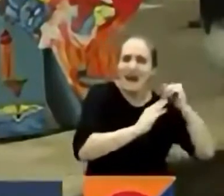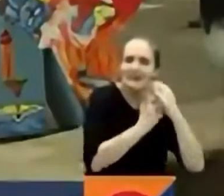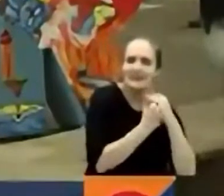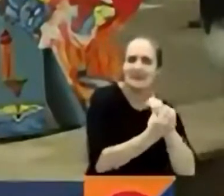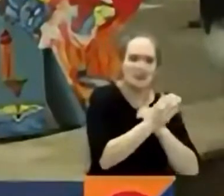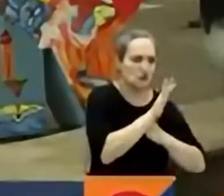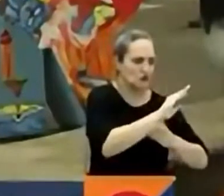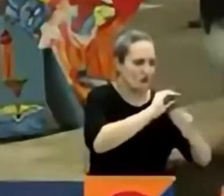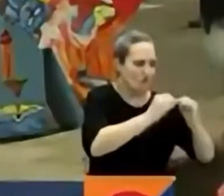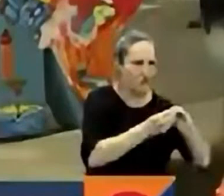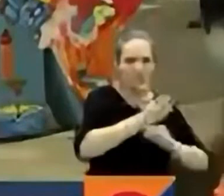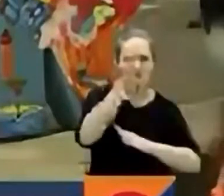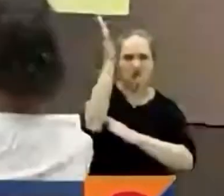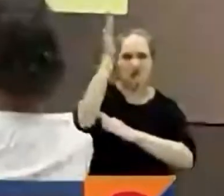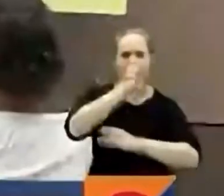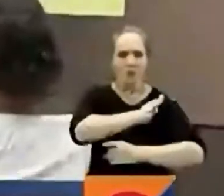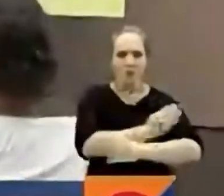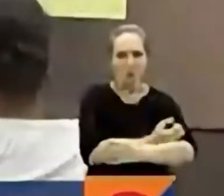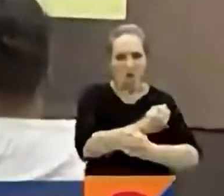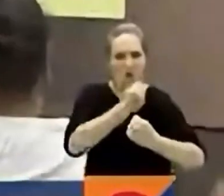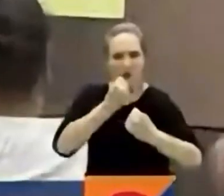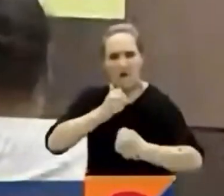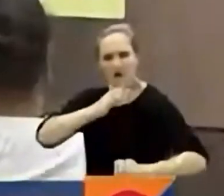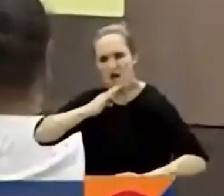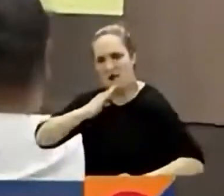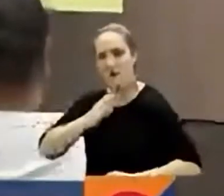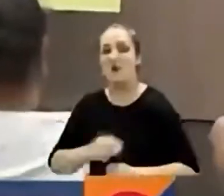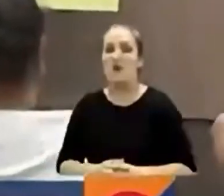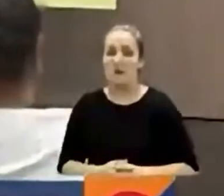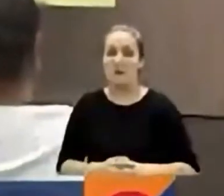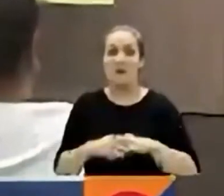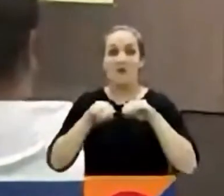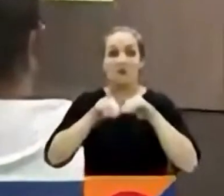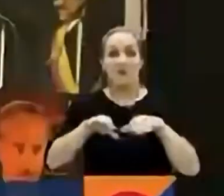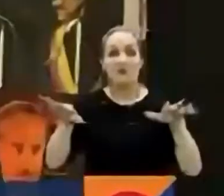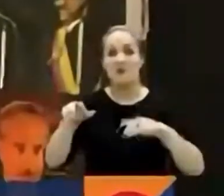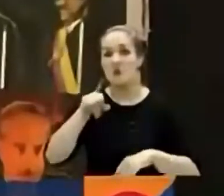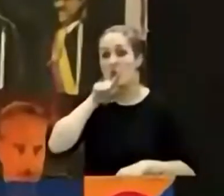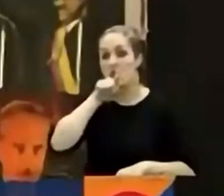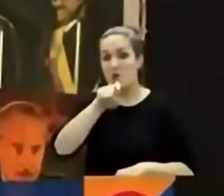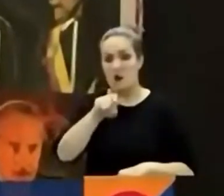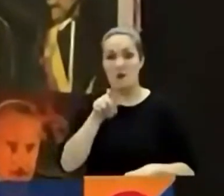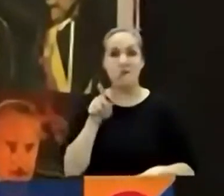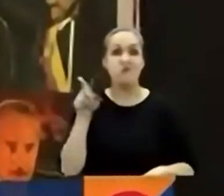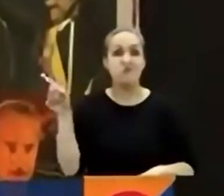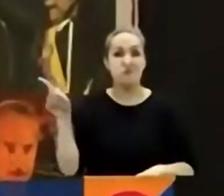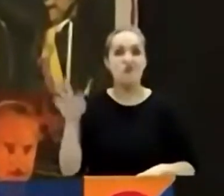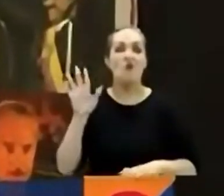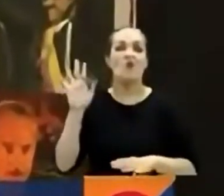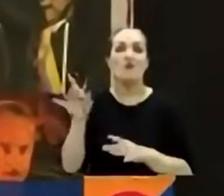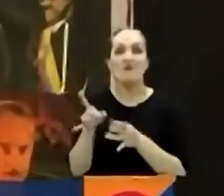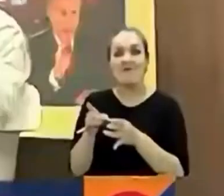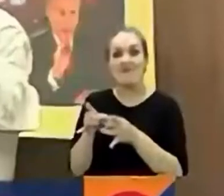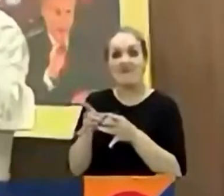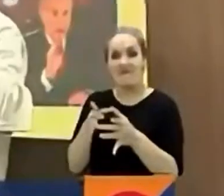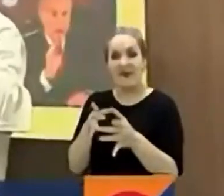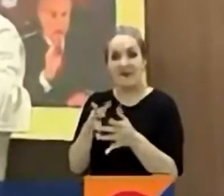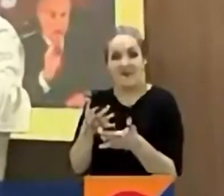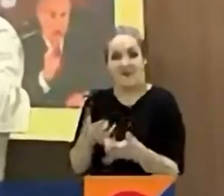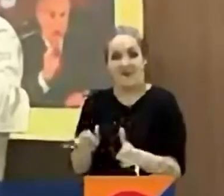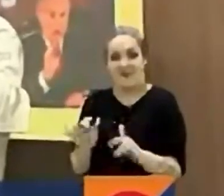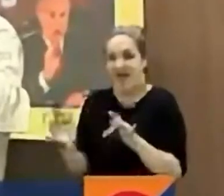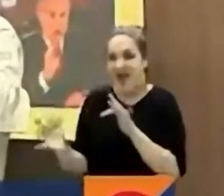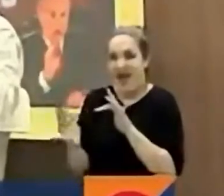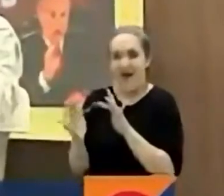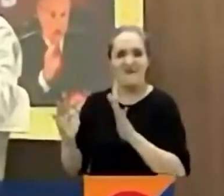se ejerce el poder a través de ellos. El lanzamiento se realizó en Bucaramanga, ya que la fecha de culminación de la obra coincidió con